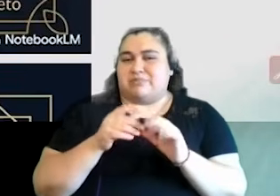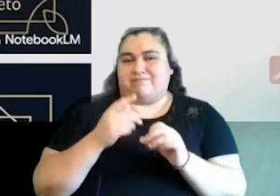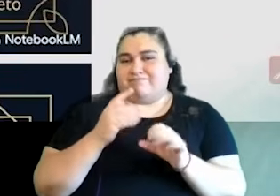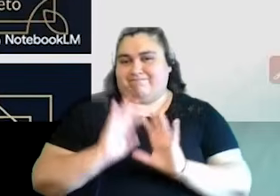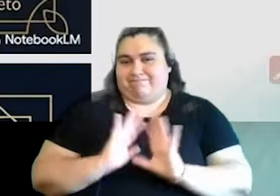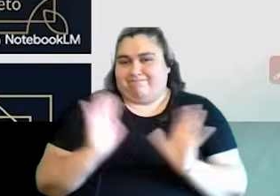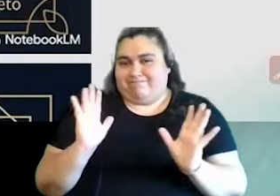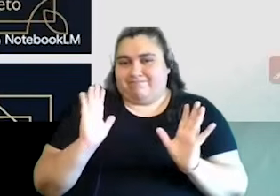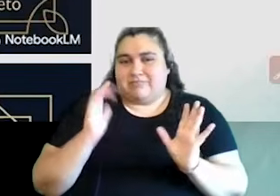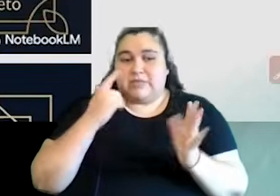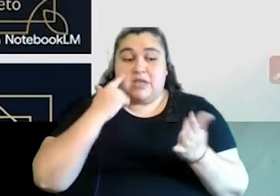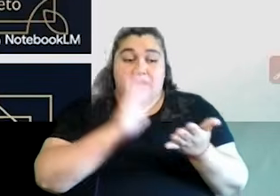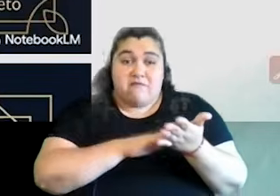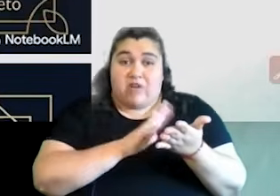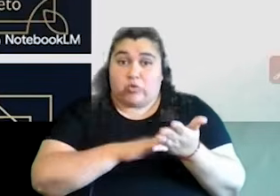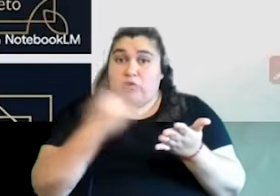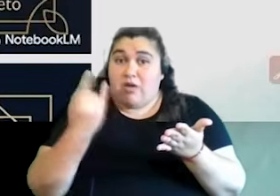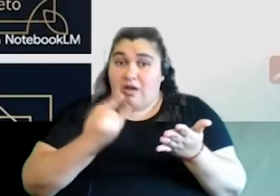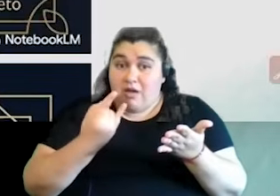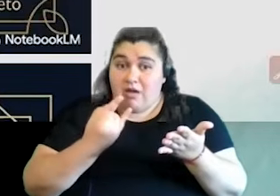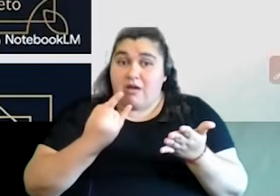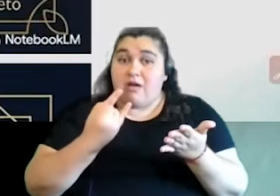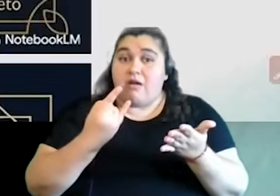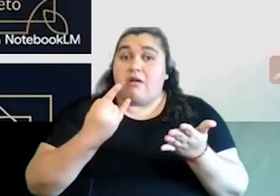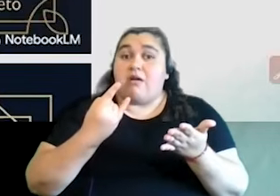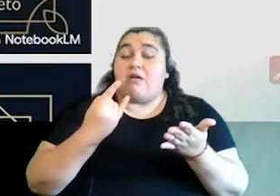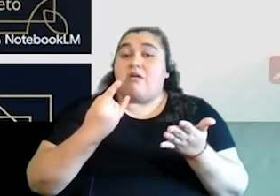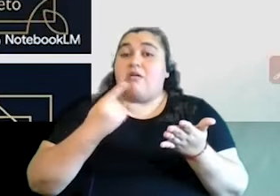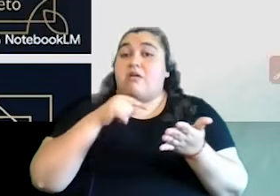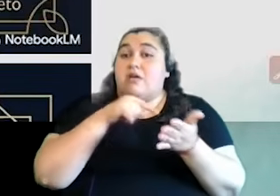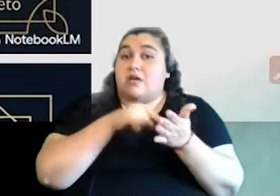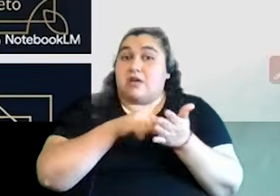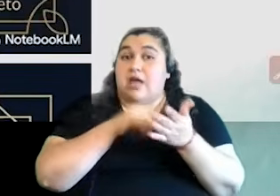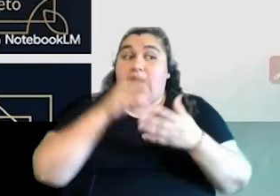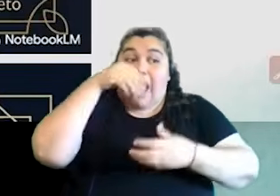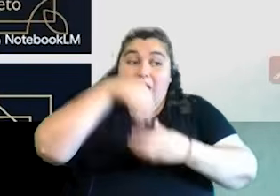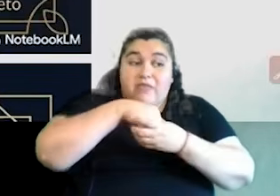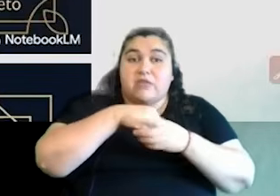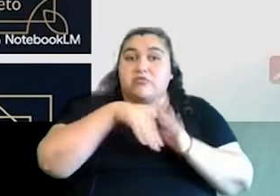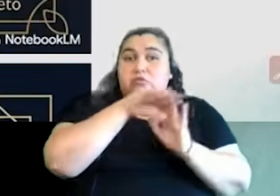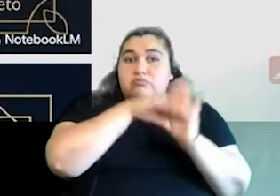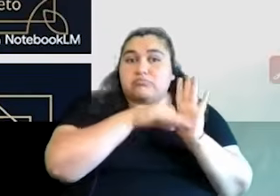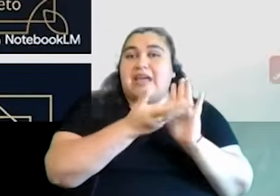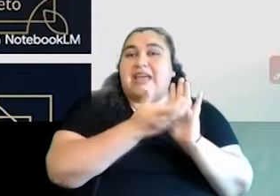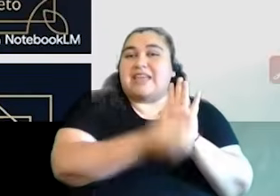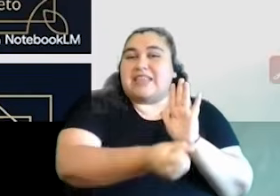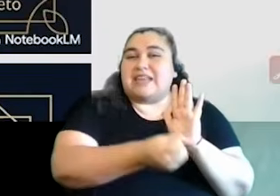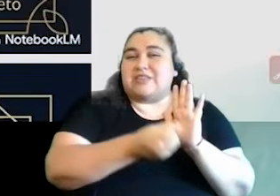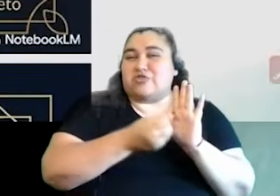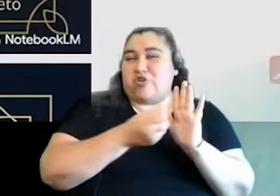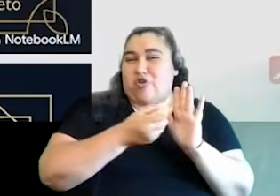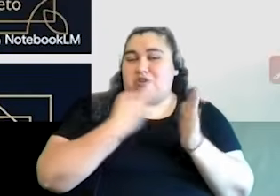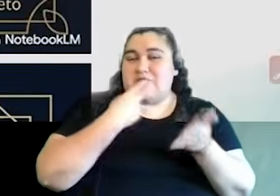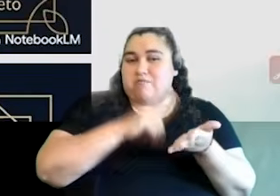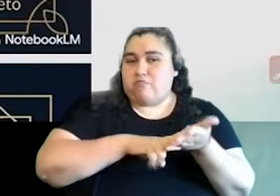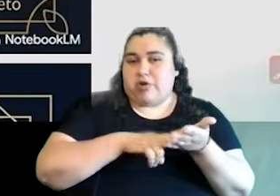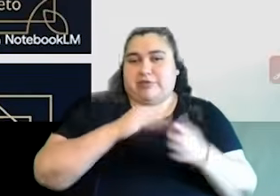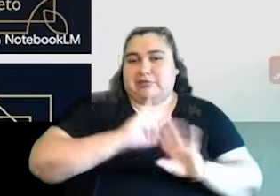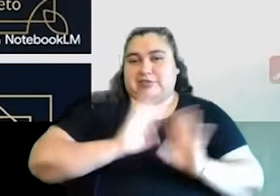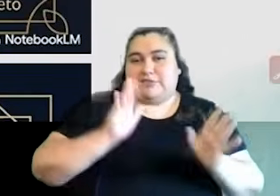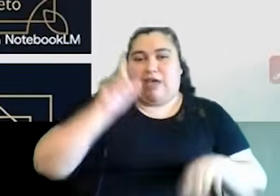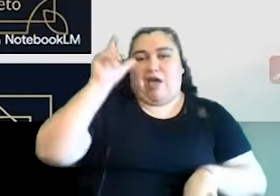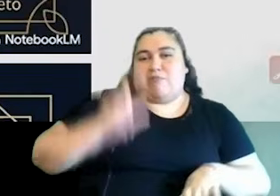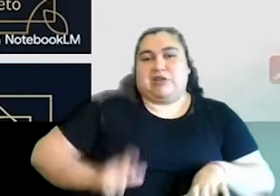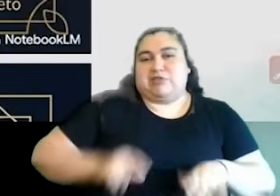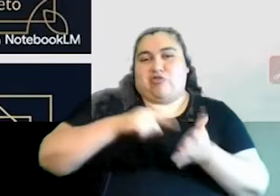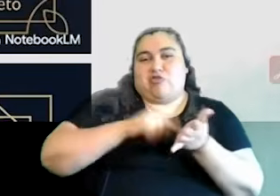factura apócrifa dentro de la determinación de la liquidación del impuesto, ya hace que el contribuyente quede fuera del